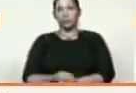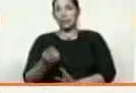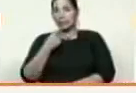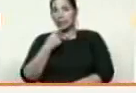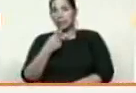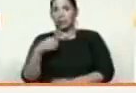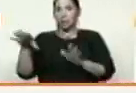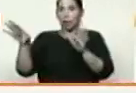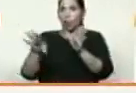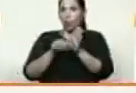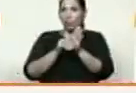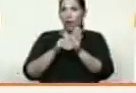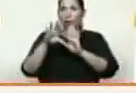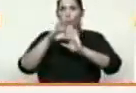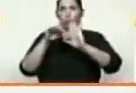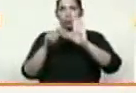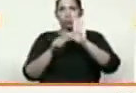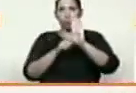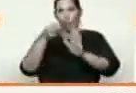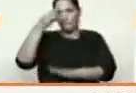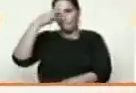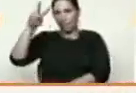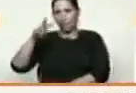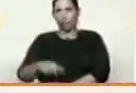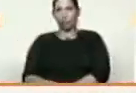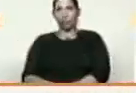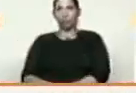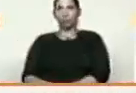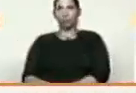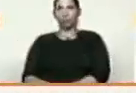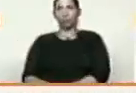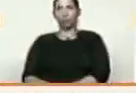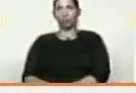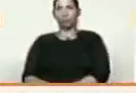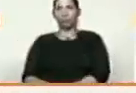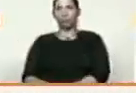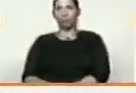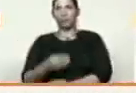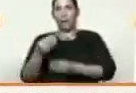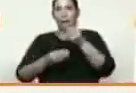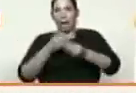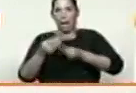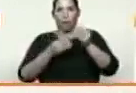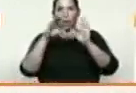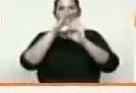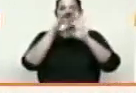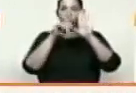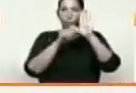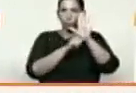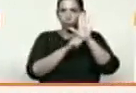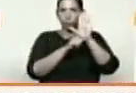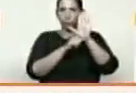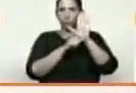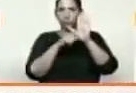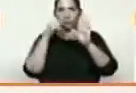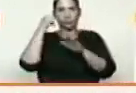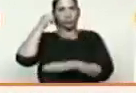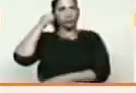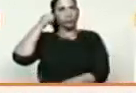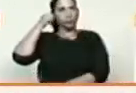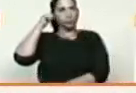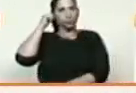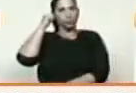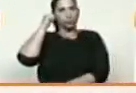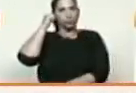de la Constitución de México y que tiene su antecedente en la Constitución de Querétaro. Tengan la